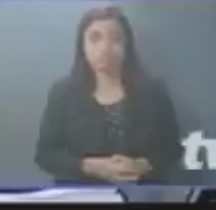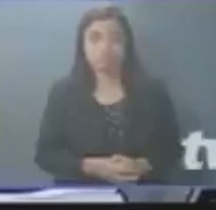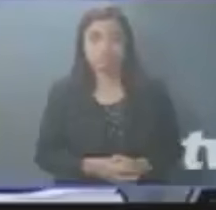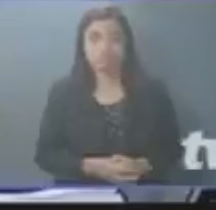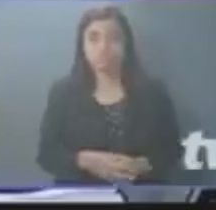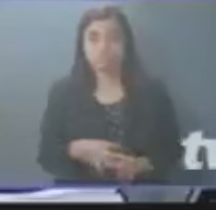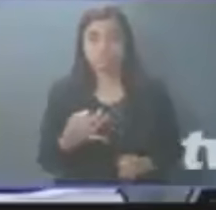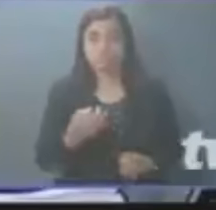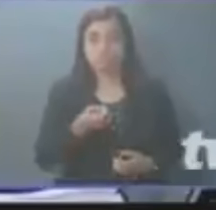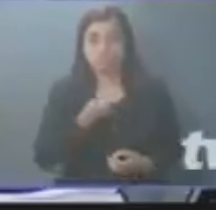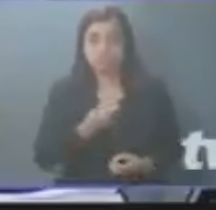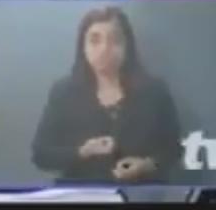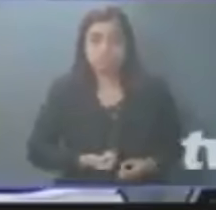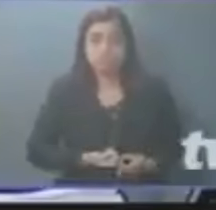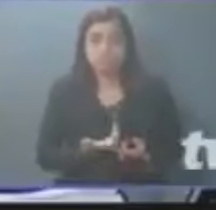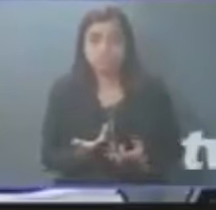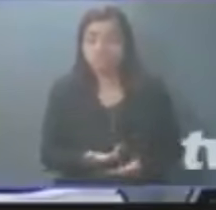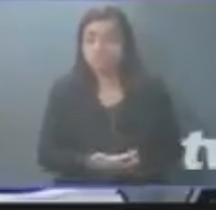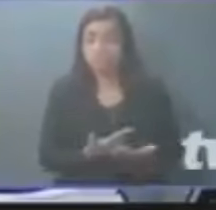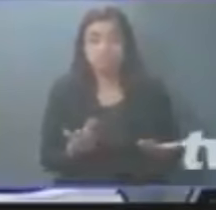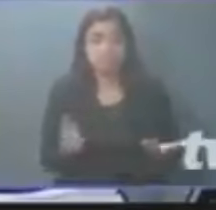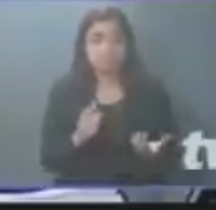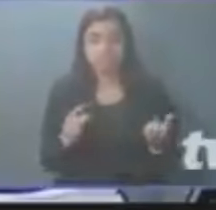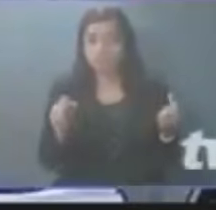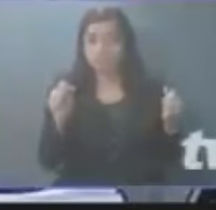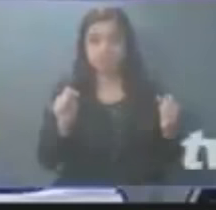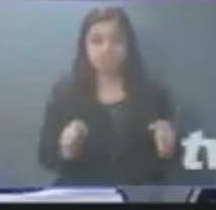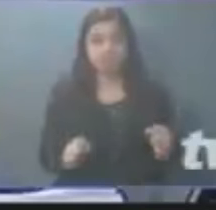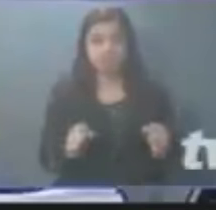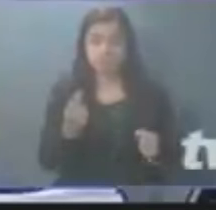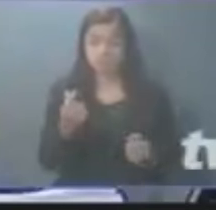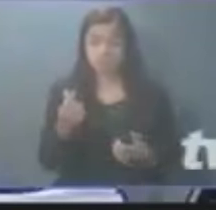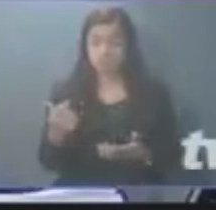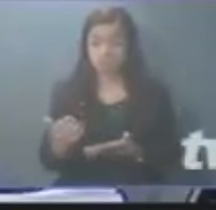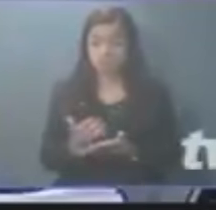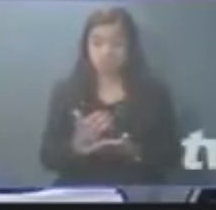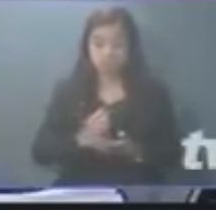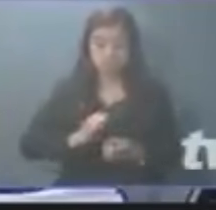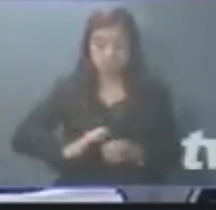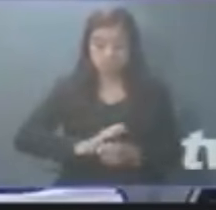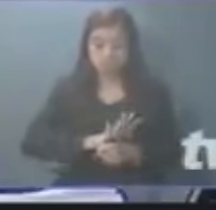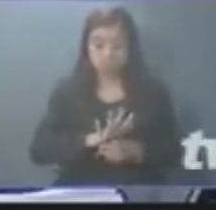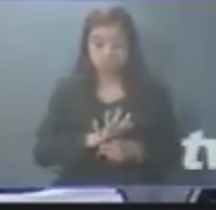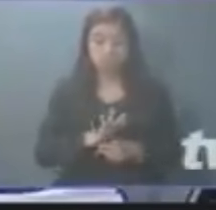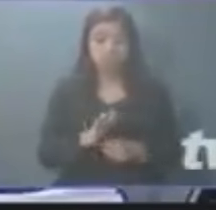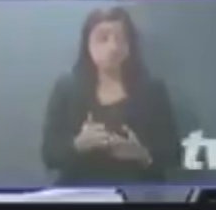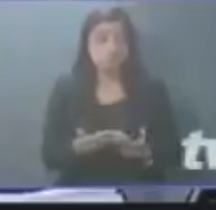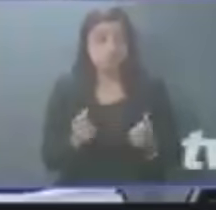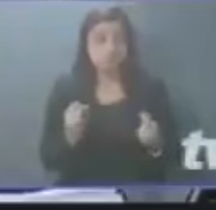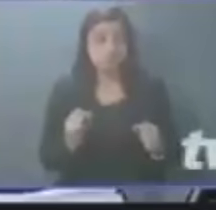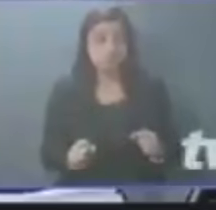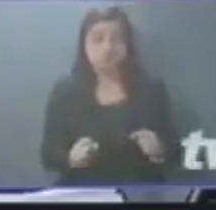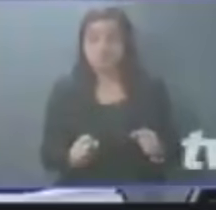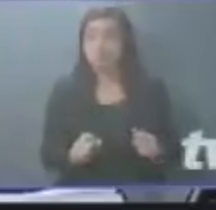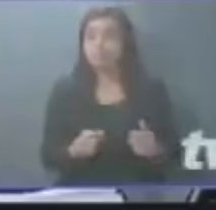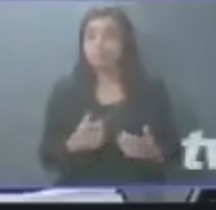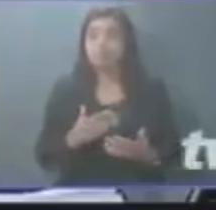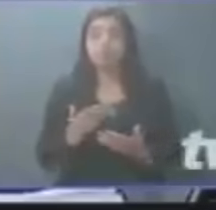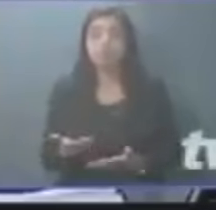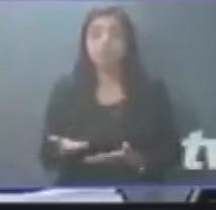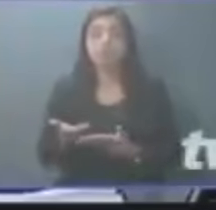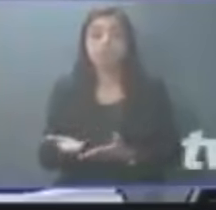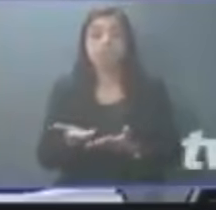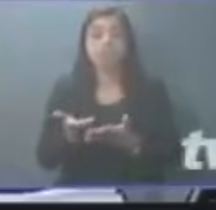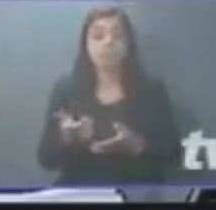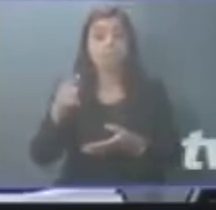Debo señalar que tampoco es posible que con el dinero del COVID se esté haciendo asistencialismo